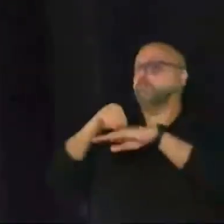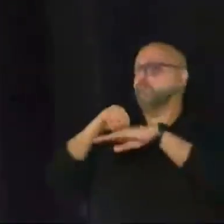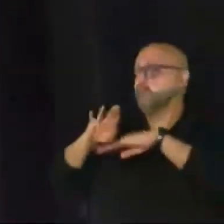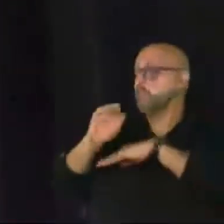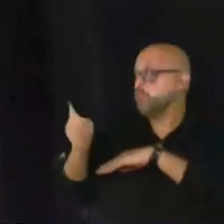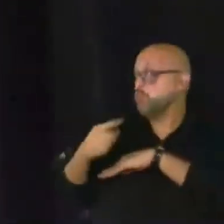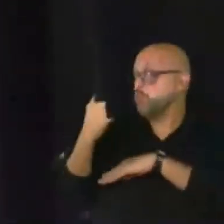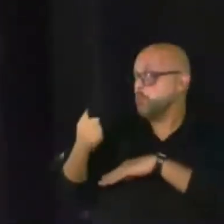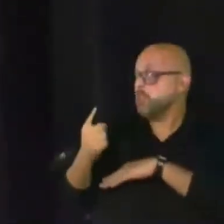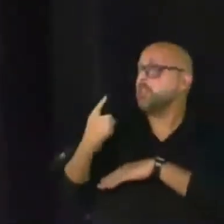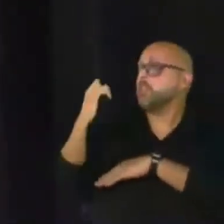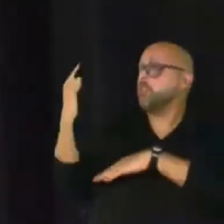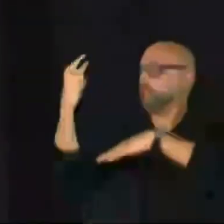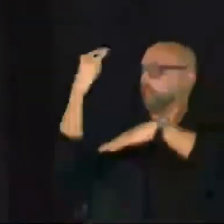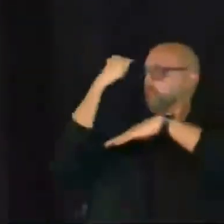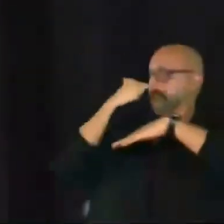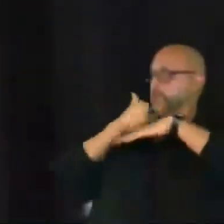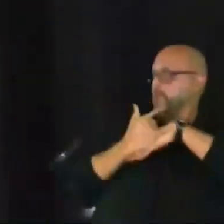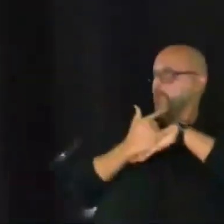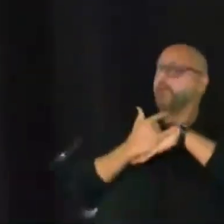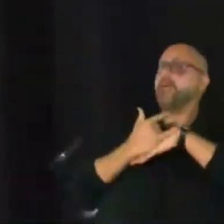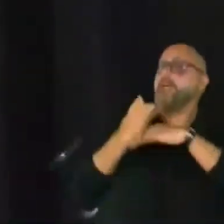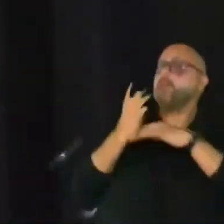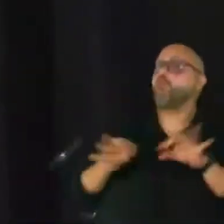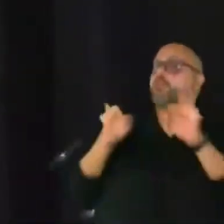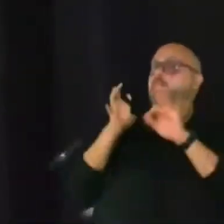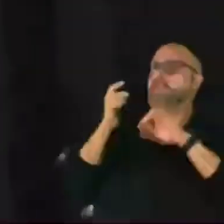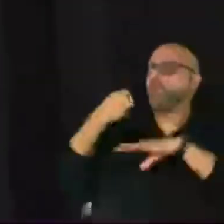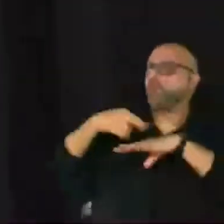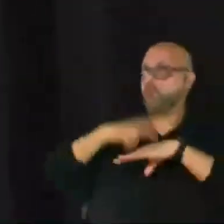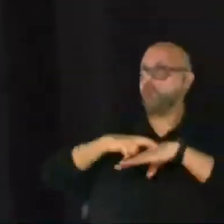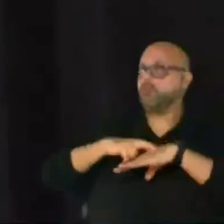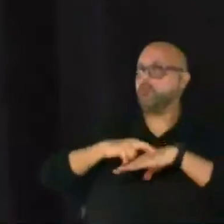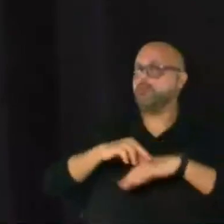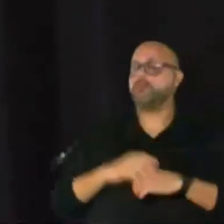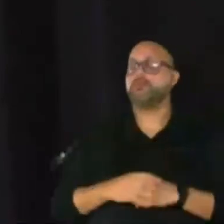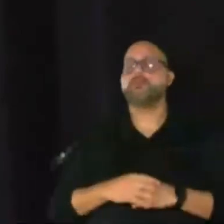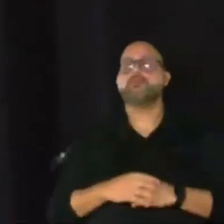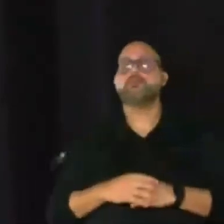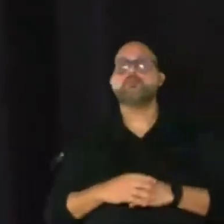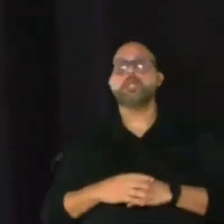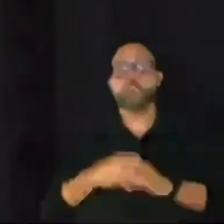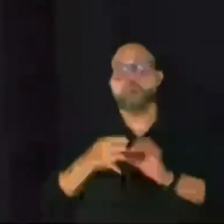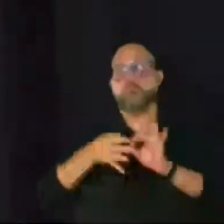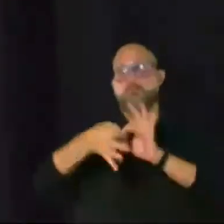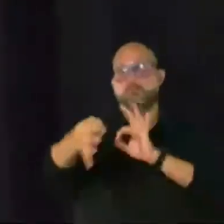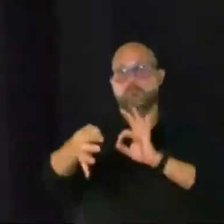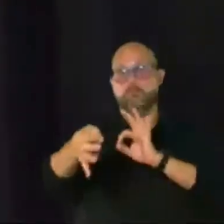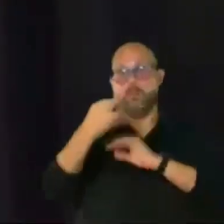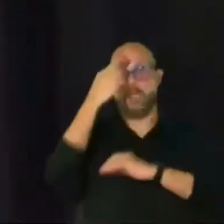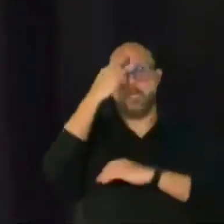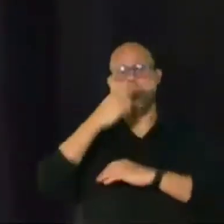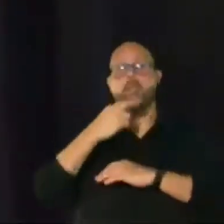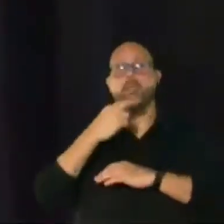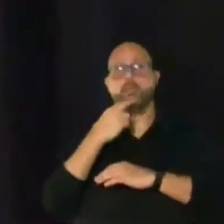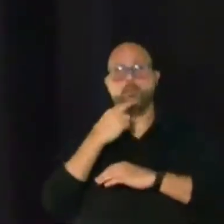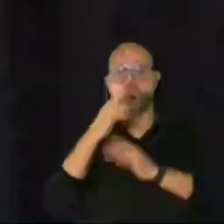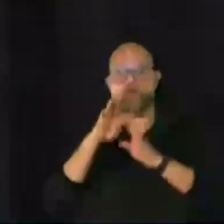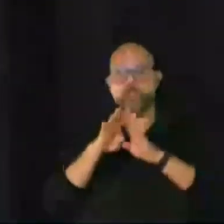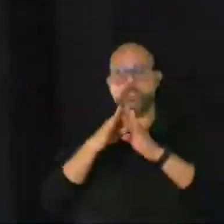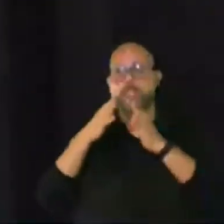a Puerto Rico. Se pospone para el 15 de agosto el mercadeo de la reapertura al turismo